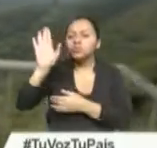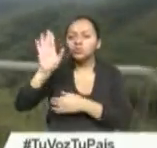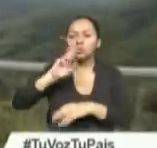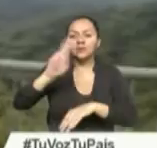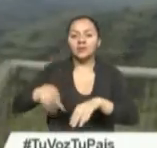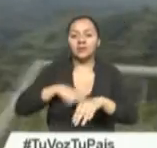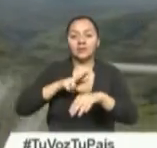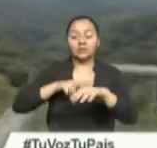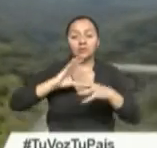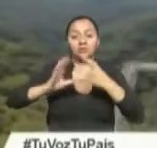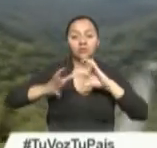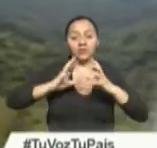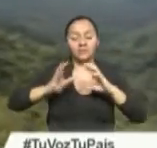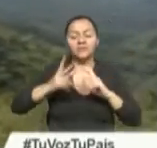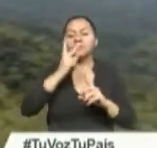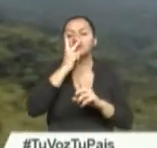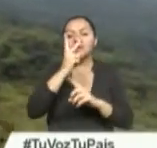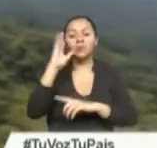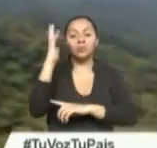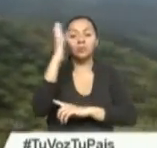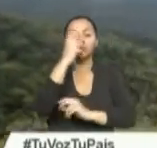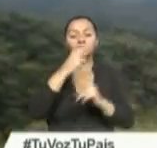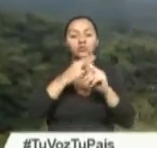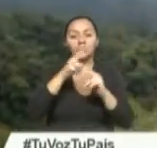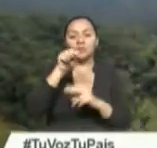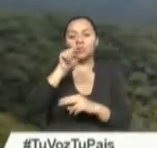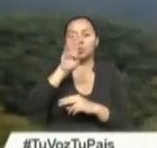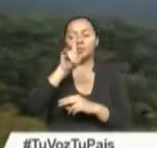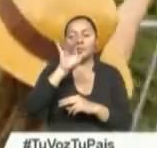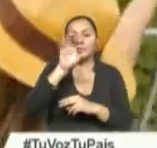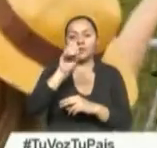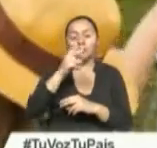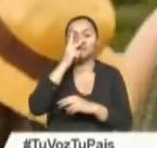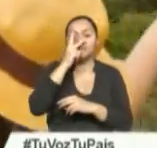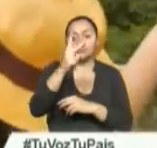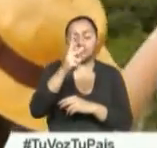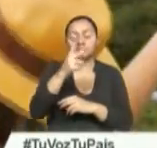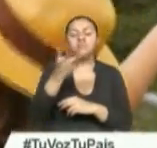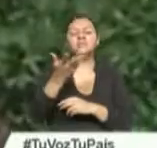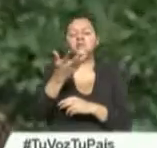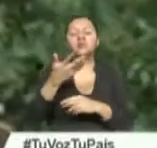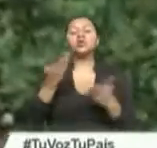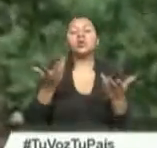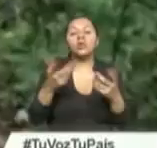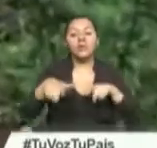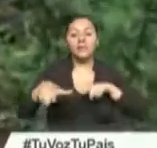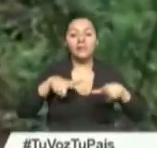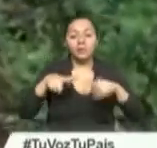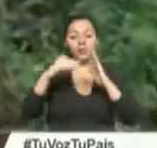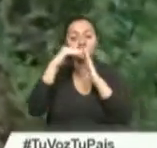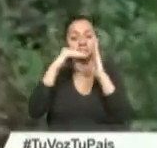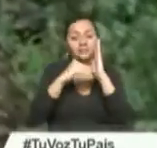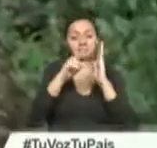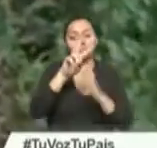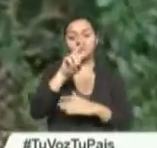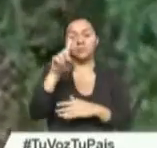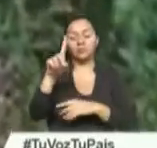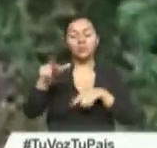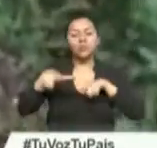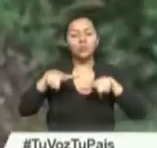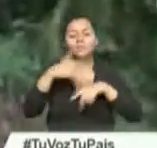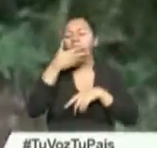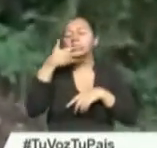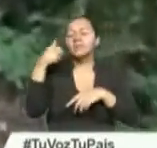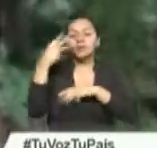a National Geographic, el bosque nublado del Distrito Metropolitano de Quito se encuentra en la lista de los 21 mejores lugares del